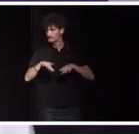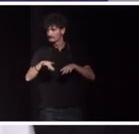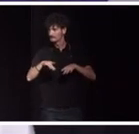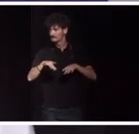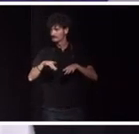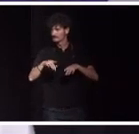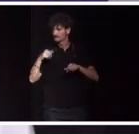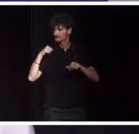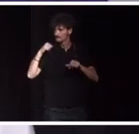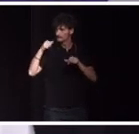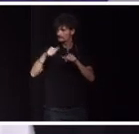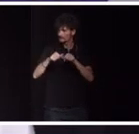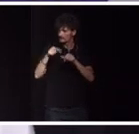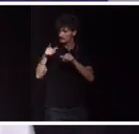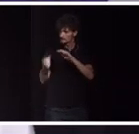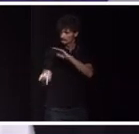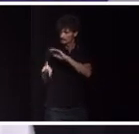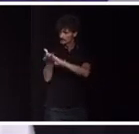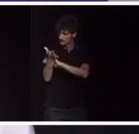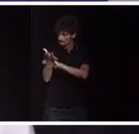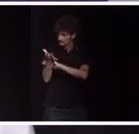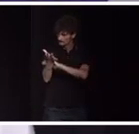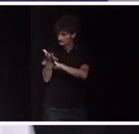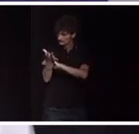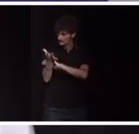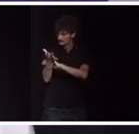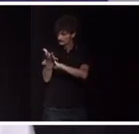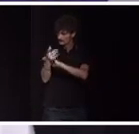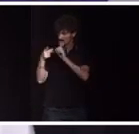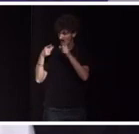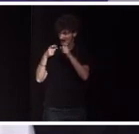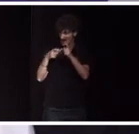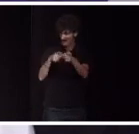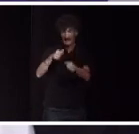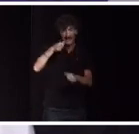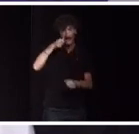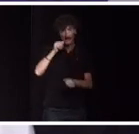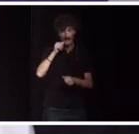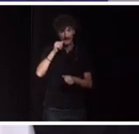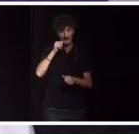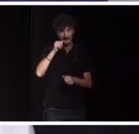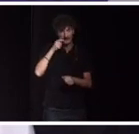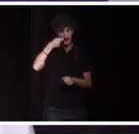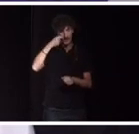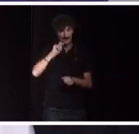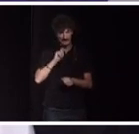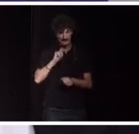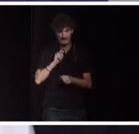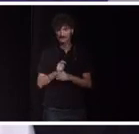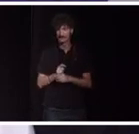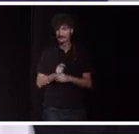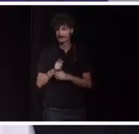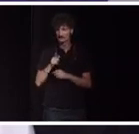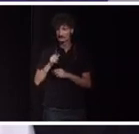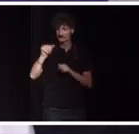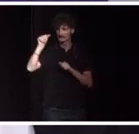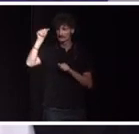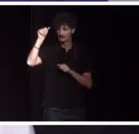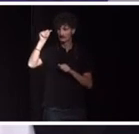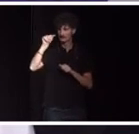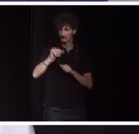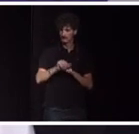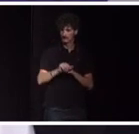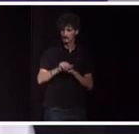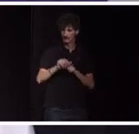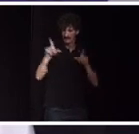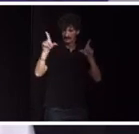fue cuando se inició la guerra de Ucrania. Y recuerdo que hubo un programa, ¿no?